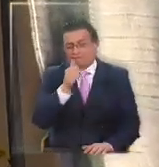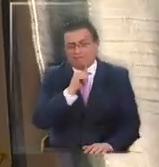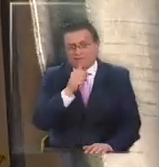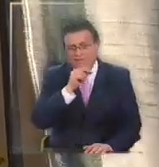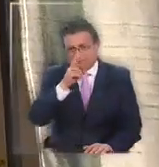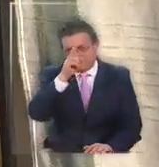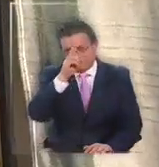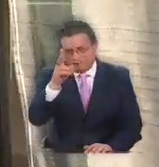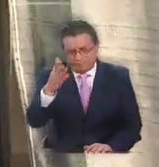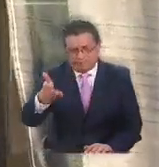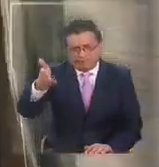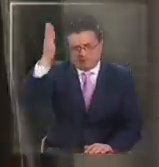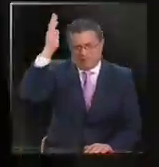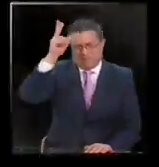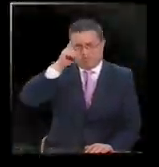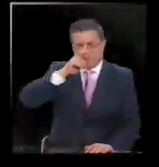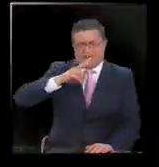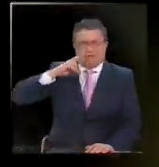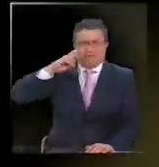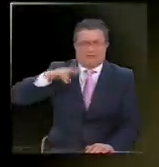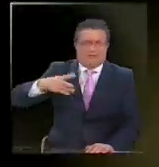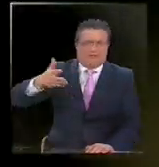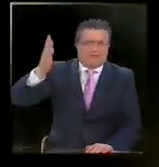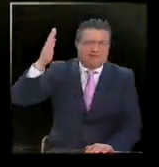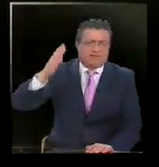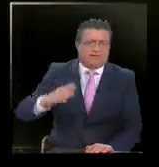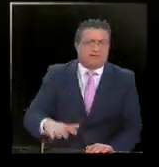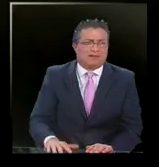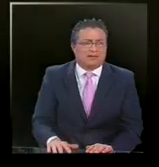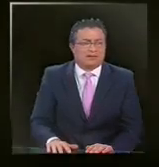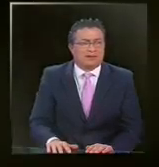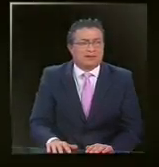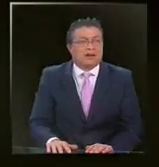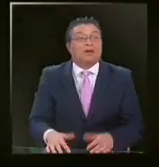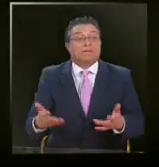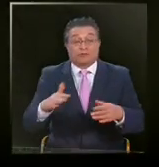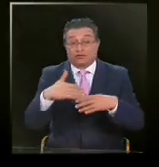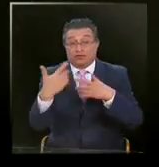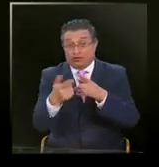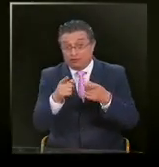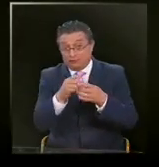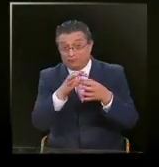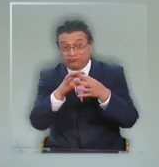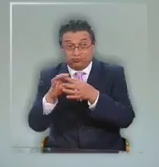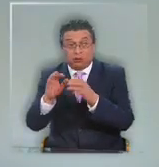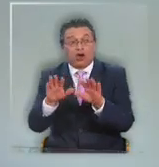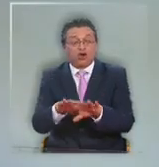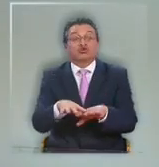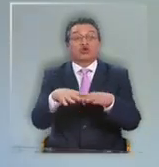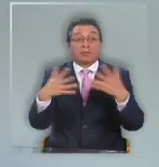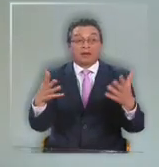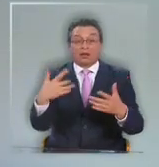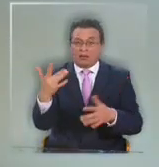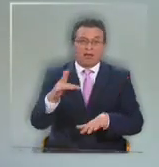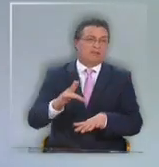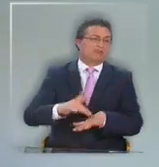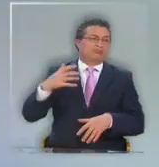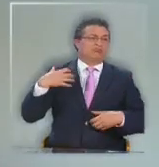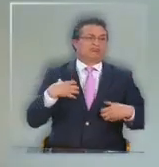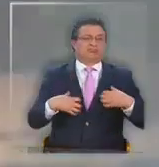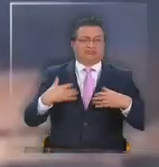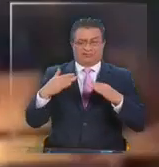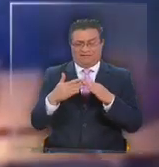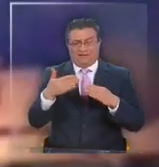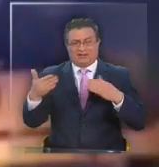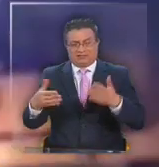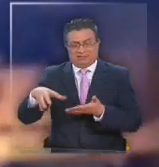respeto que tuvieron ellos. Todo este procedimiento en medio de la sorpresa, pero también la indignación de los